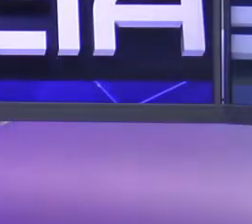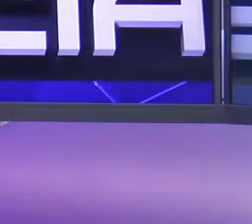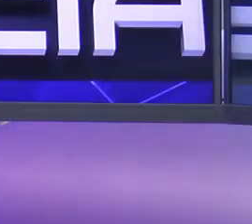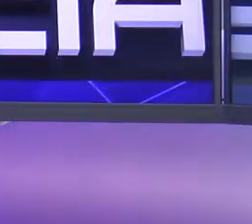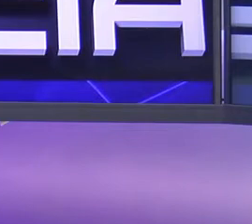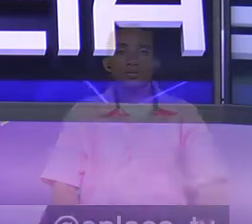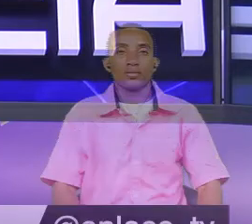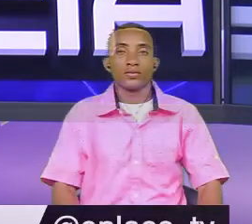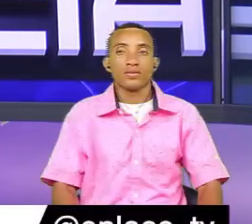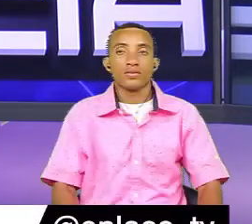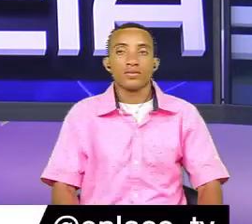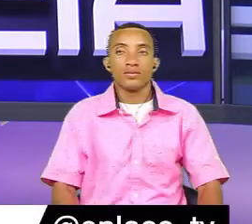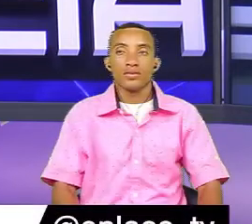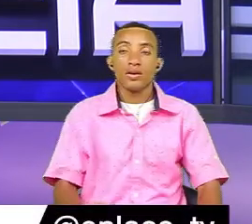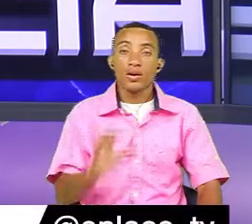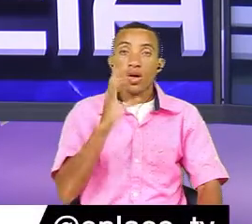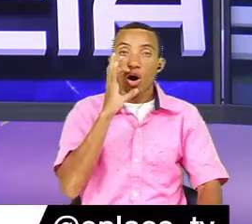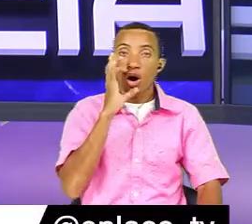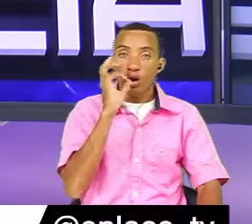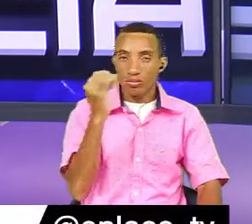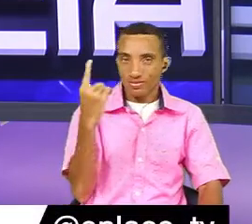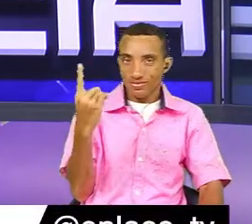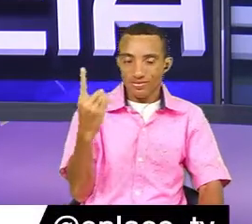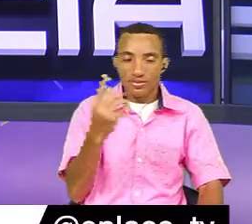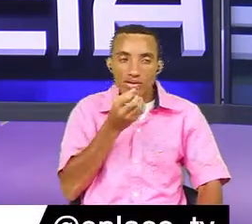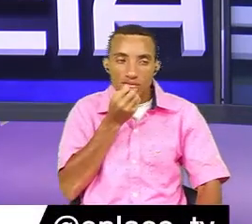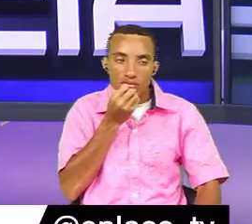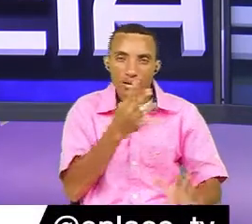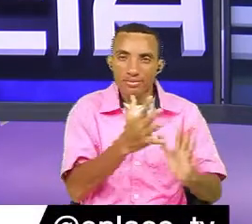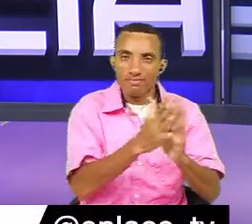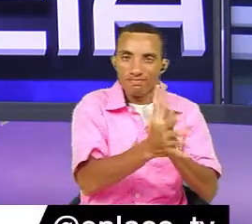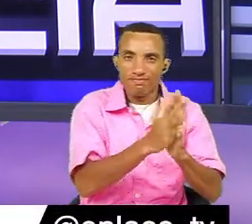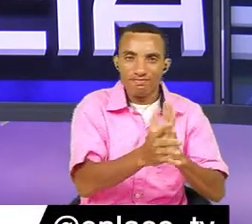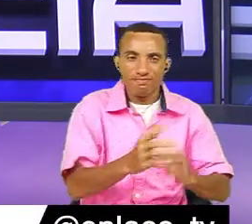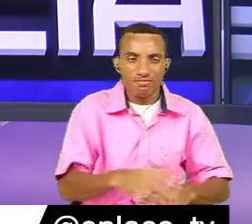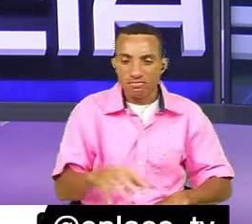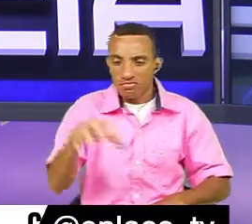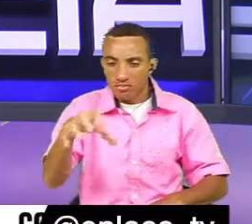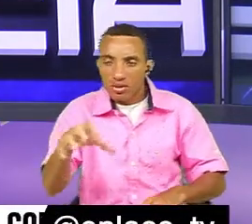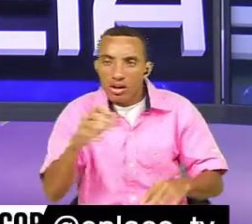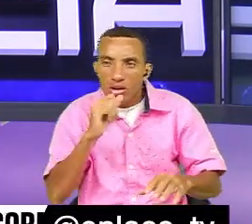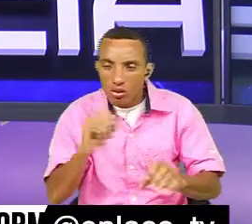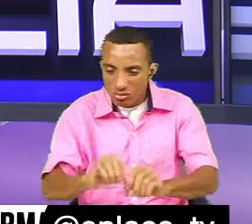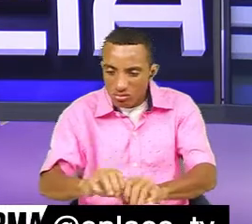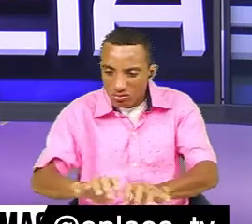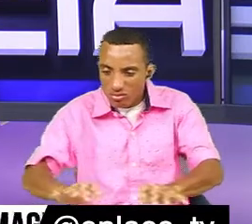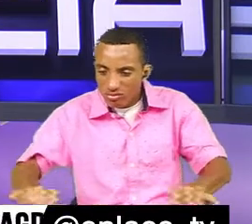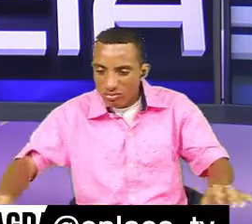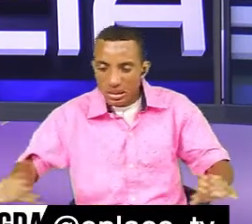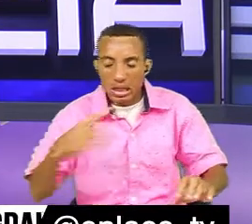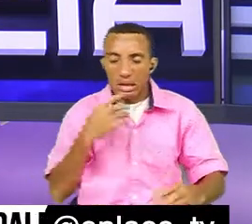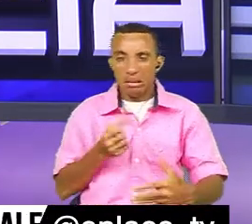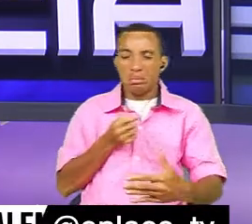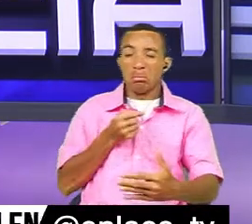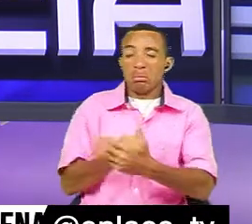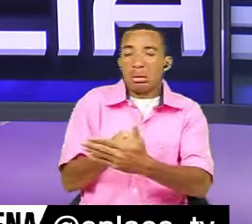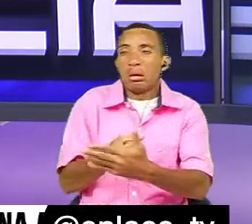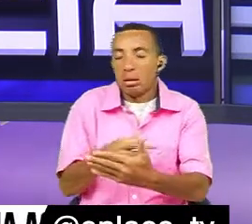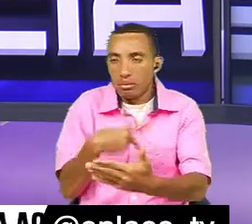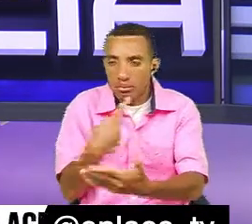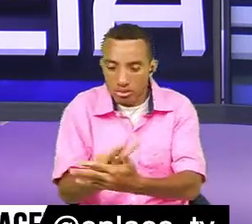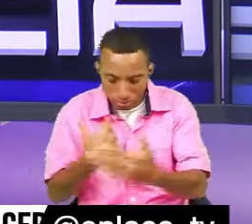Un hombre denunció que por las condiciones en las que son instaladas las alcantarillas de la ciudad, sufrió un accidente que le provocó varias lesiones en